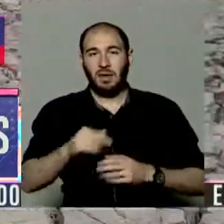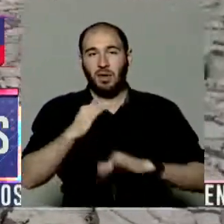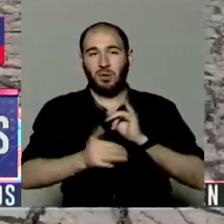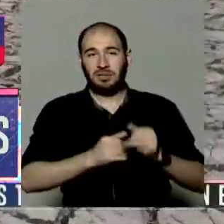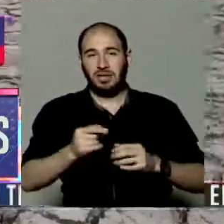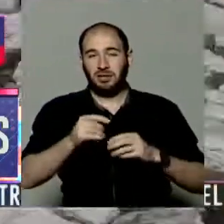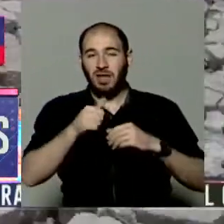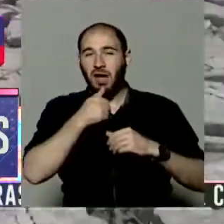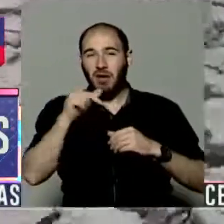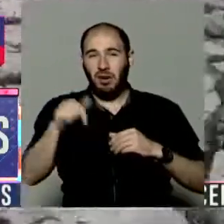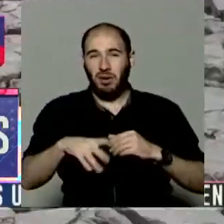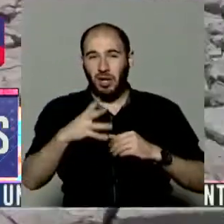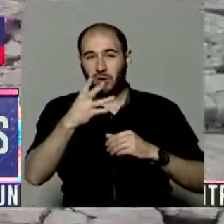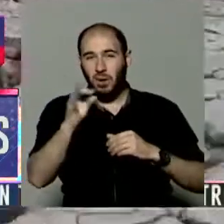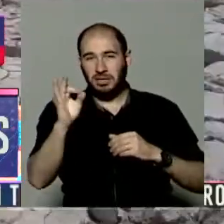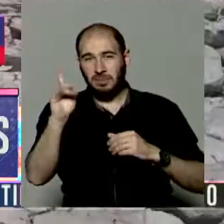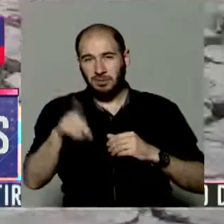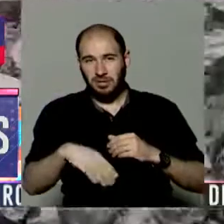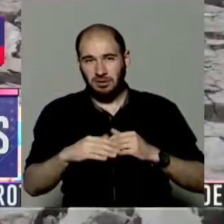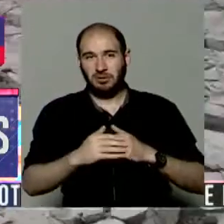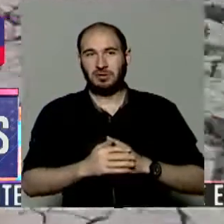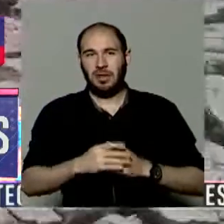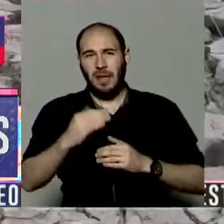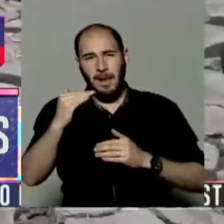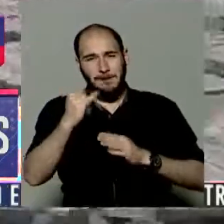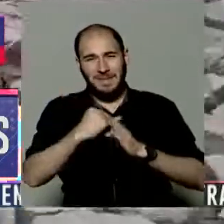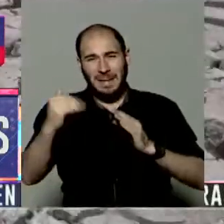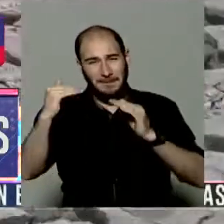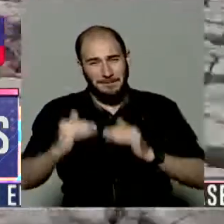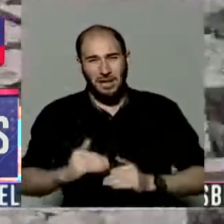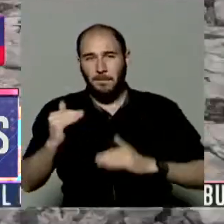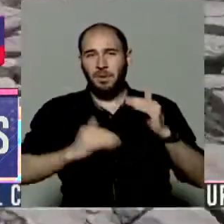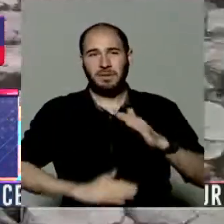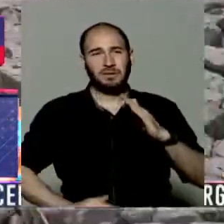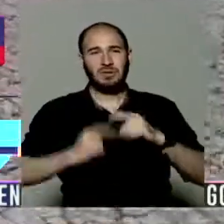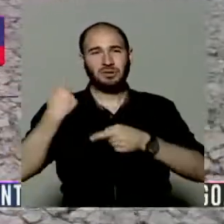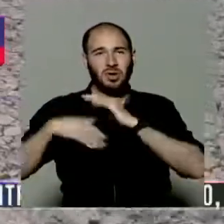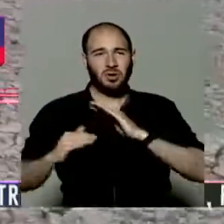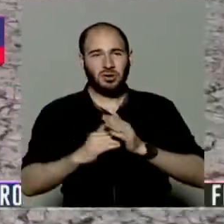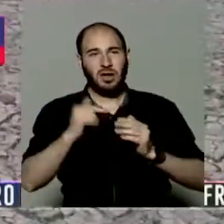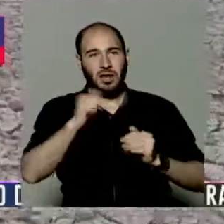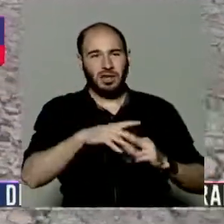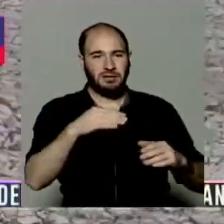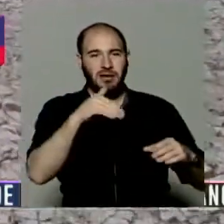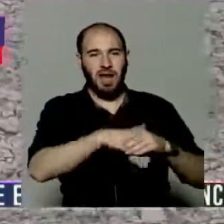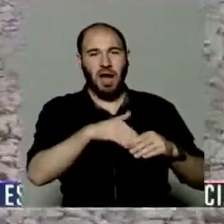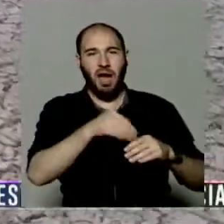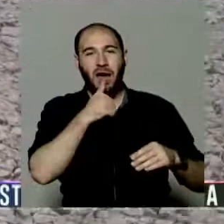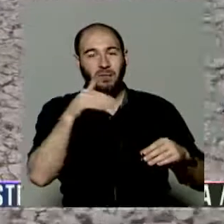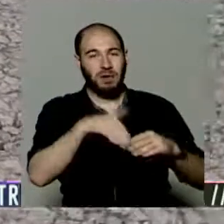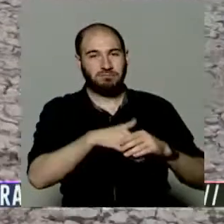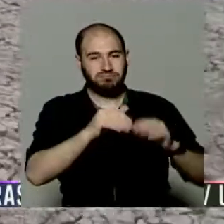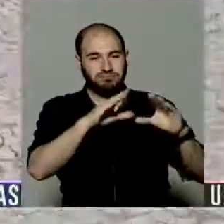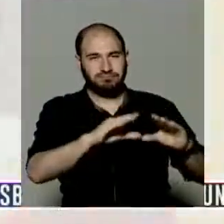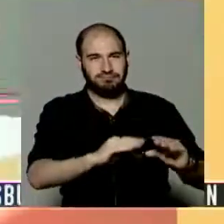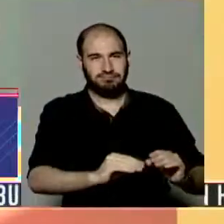el caudal actual es un 40%, menos de la mitad del promedio histórico. Y eso obviamente baja la reserva del dique,